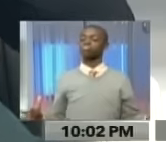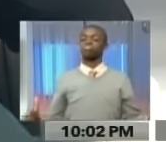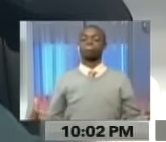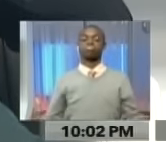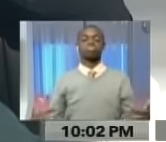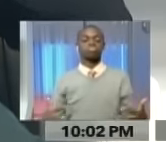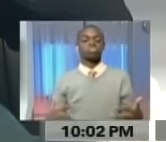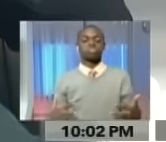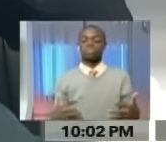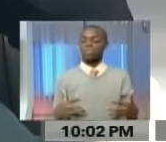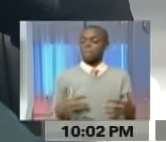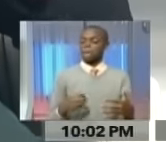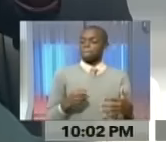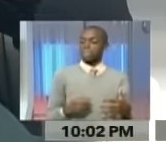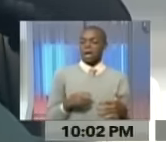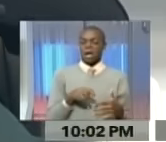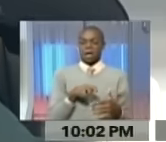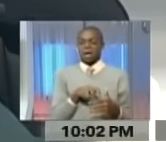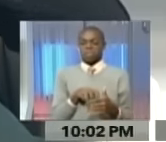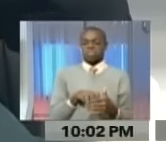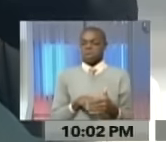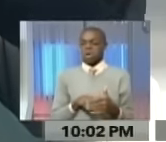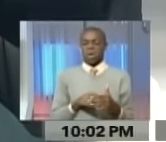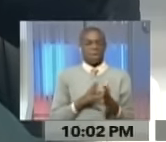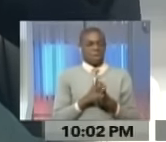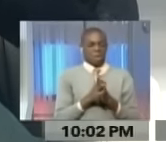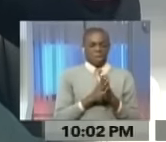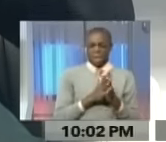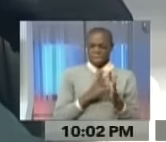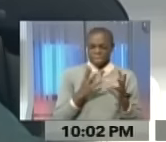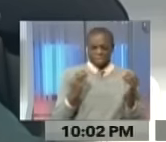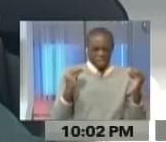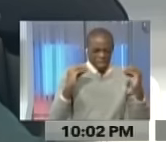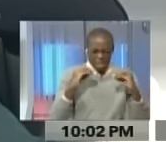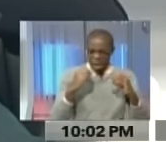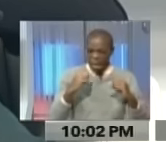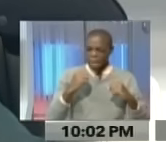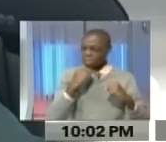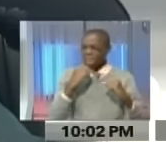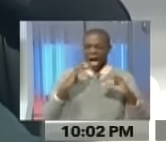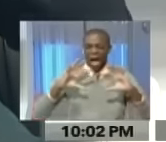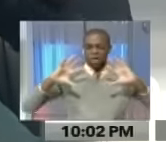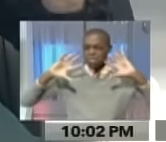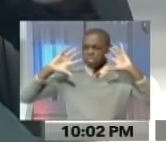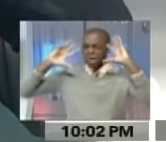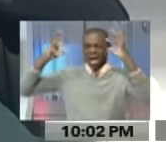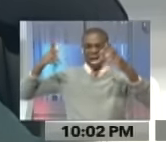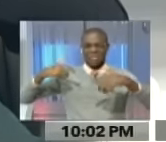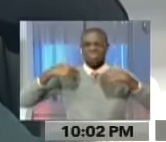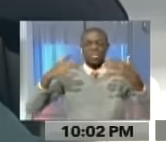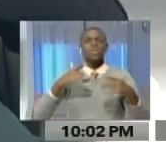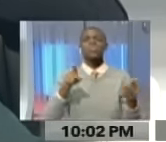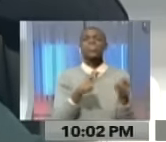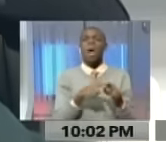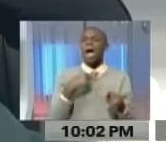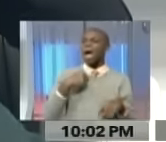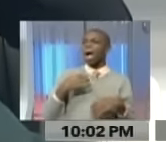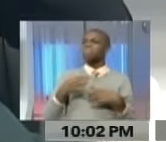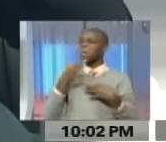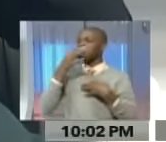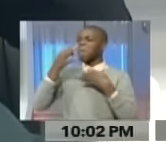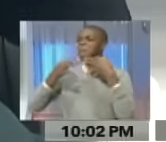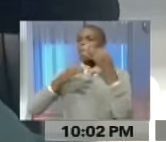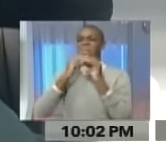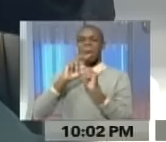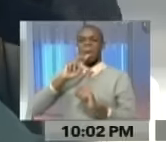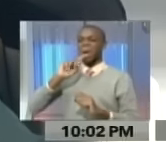Nicho más el Nicho más violento dentro de la oposición el que tú ves en esas redes sociales y que a veces utilizan lenguaje de albañal El que tú ves que permanentemente